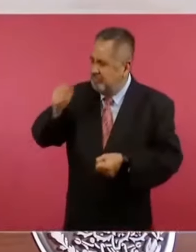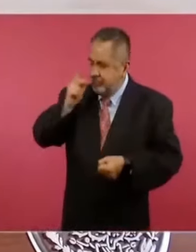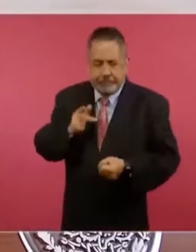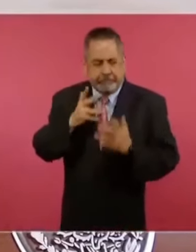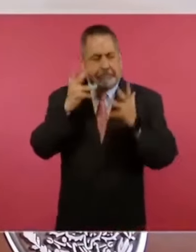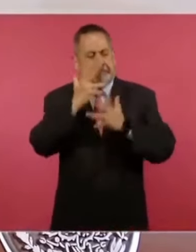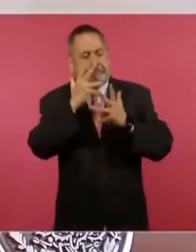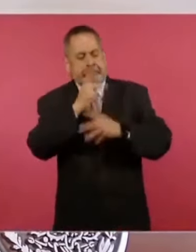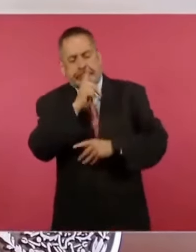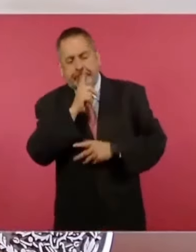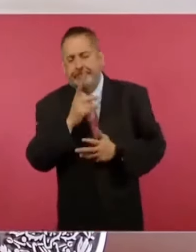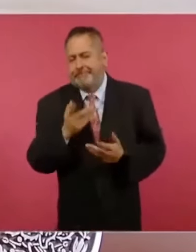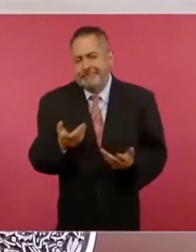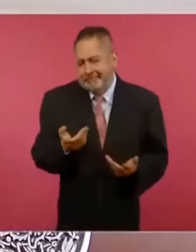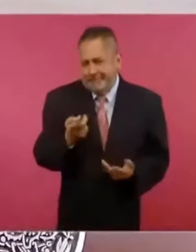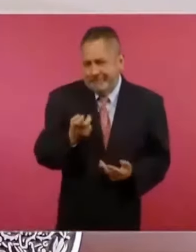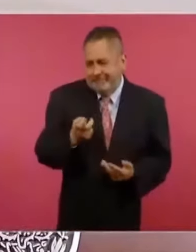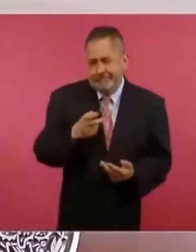Esto